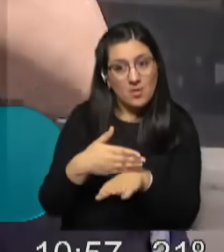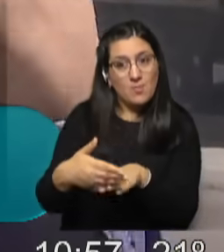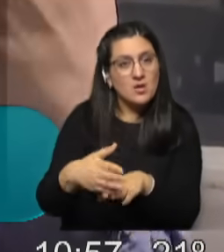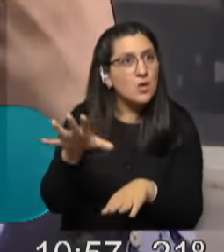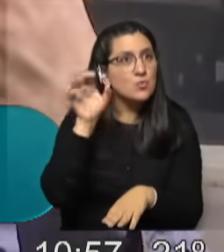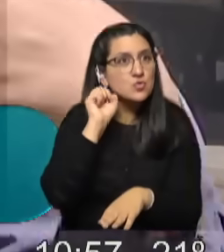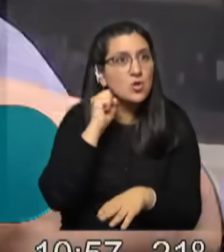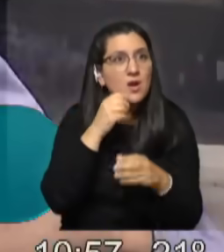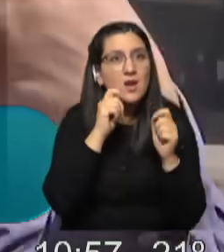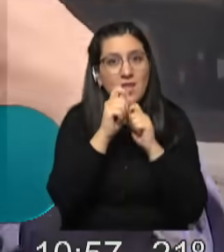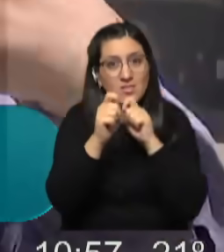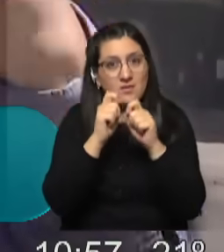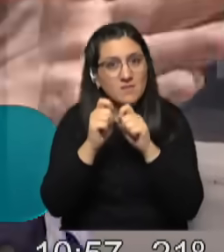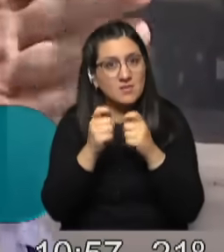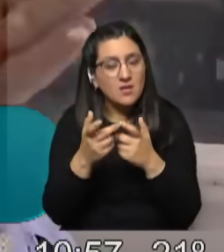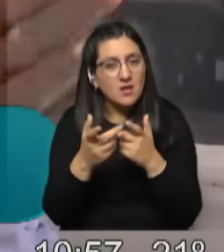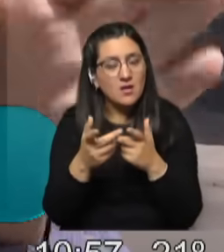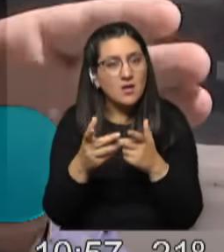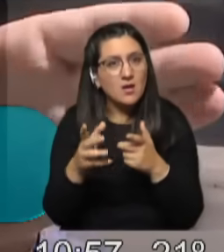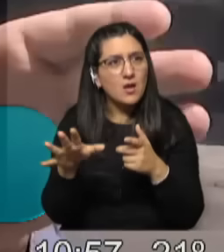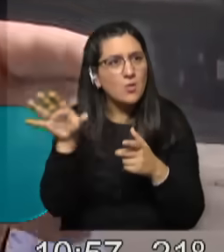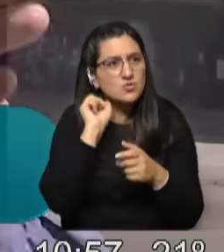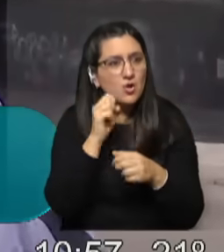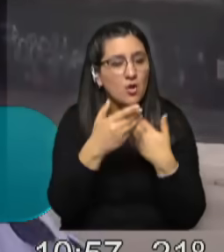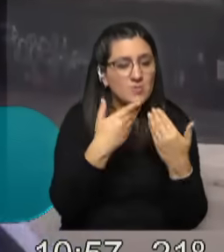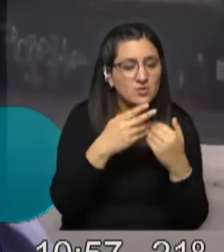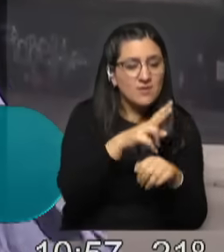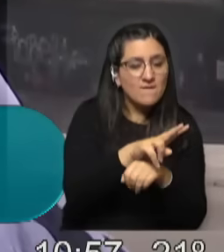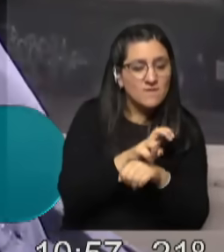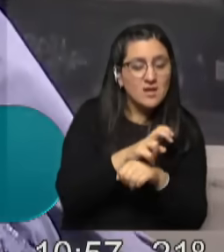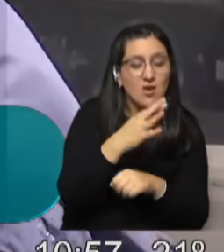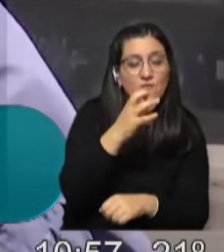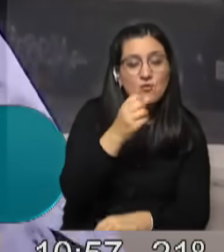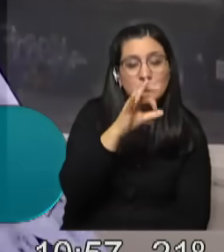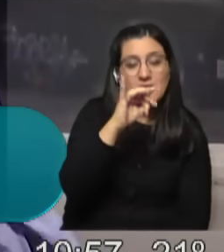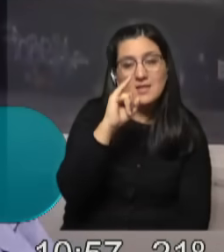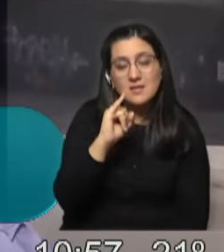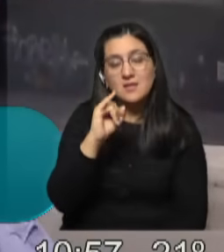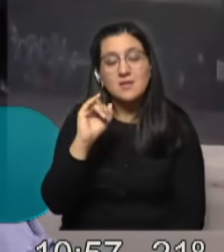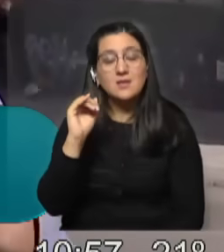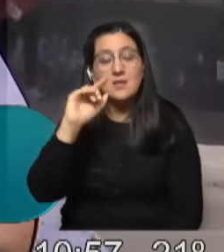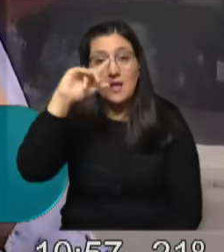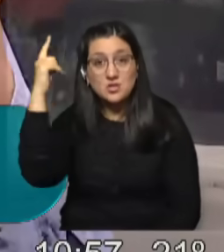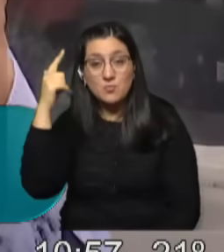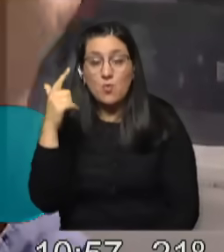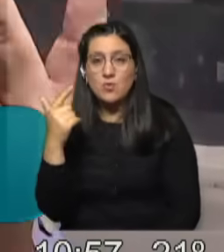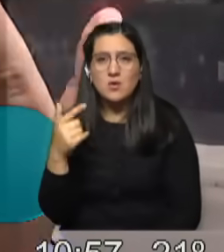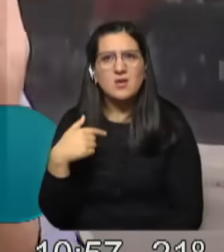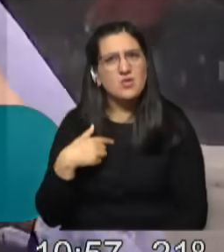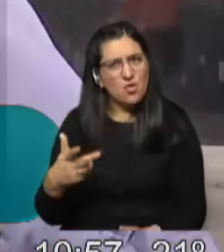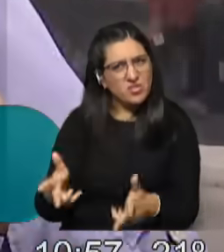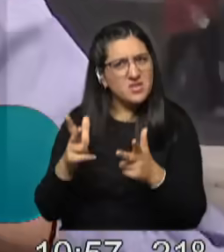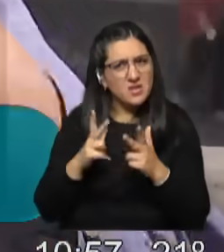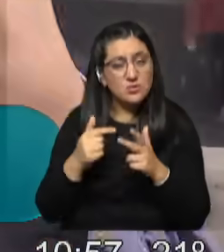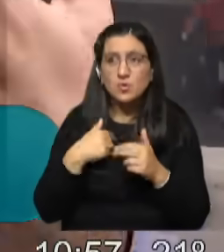escuchar lo que fue esa conversación entre la ex fiscal Fossati y el presidente de la República, Luis Lacalle Pou, y nos manifestaban,